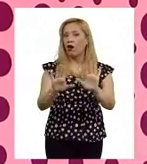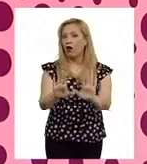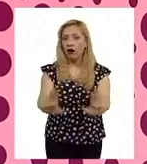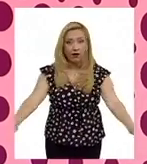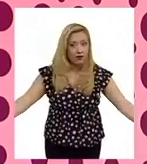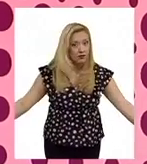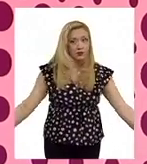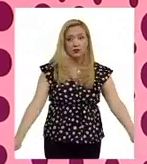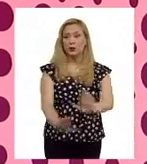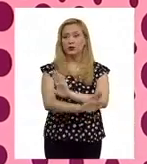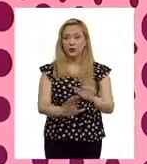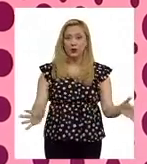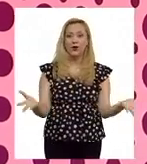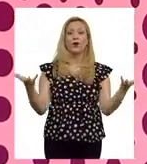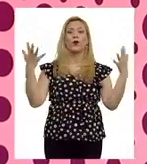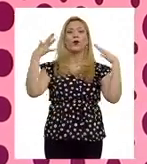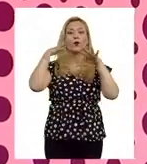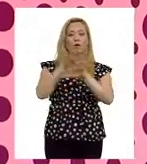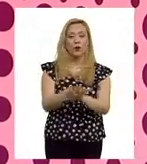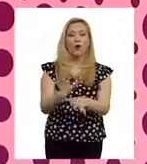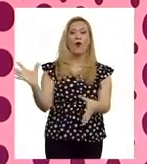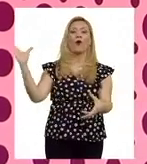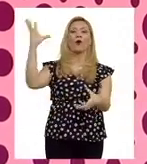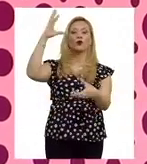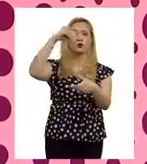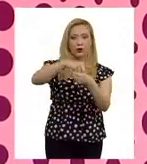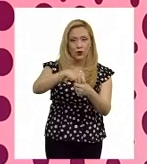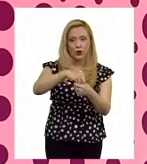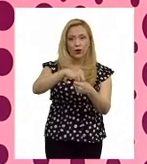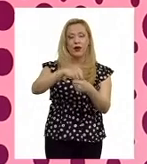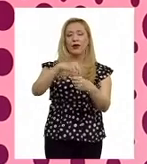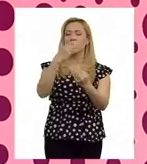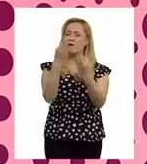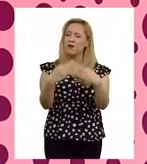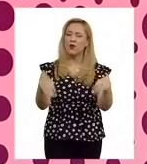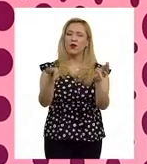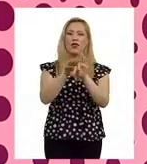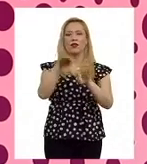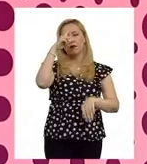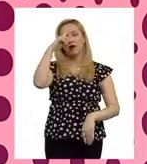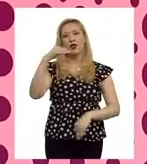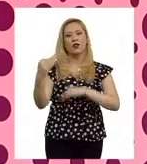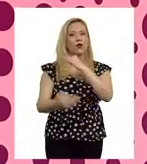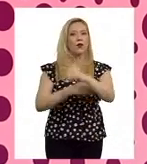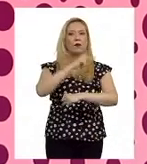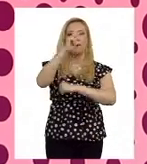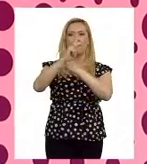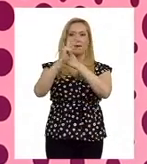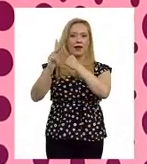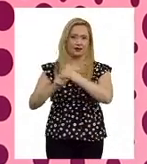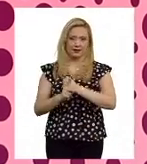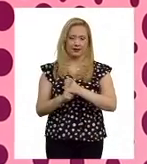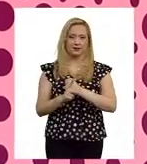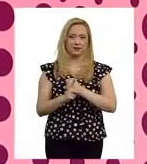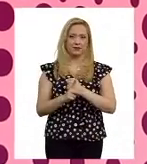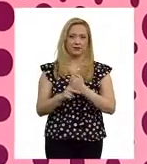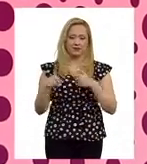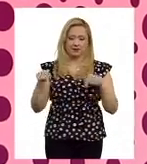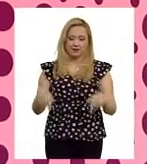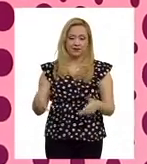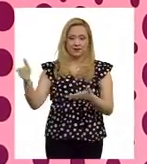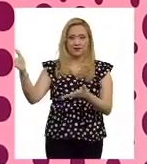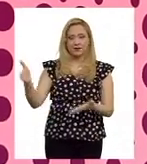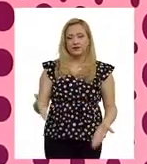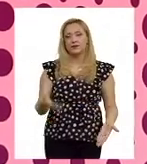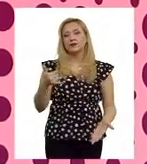Políticas de inclusión e integración es de lo más importante, tanto para los países receptores,